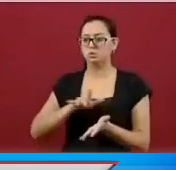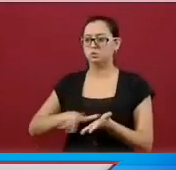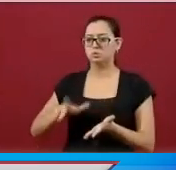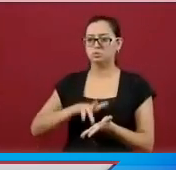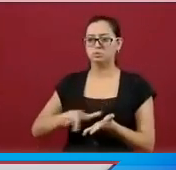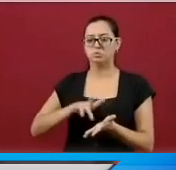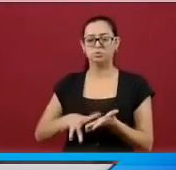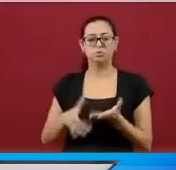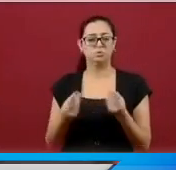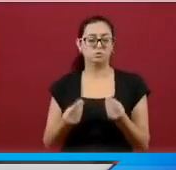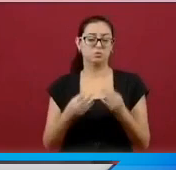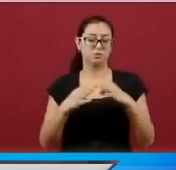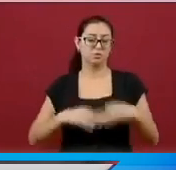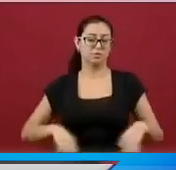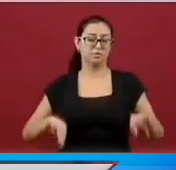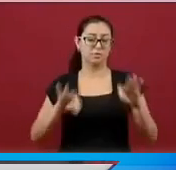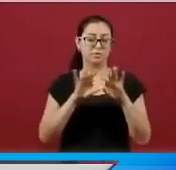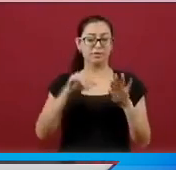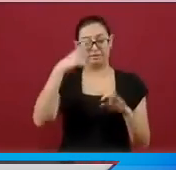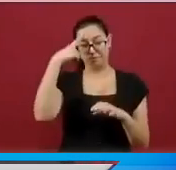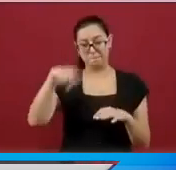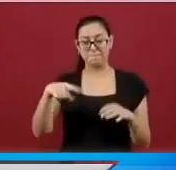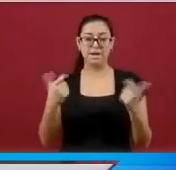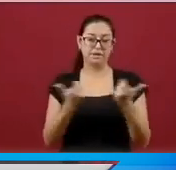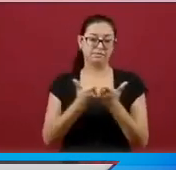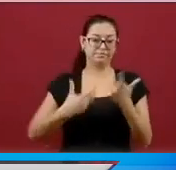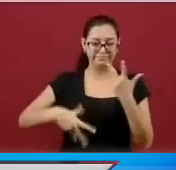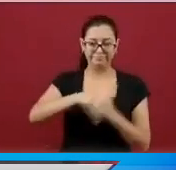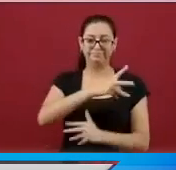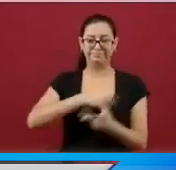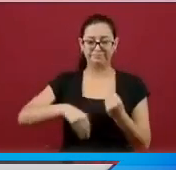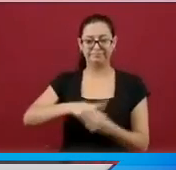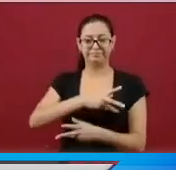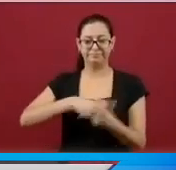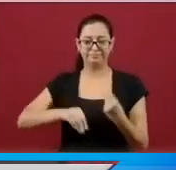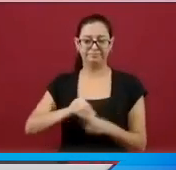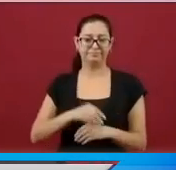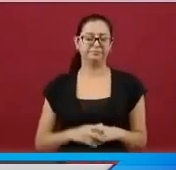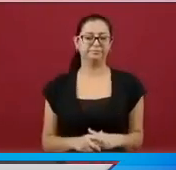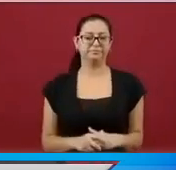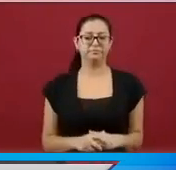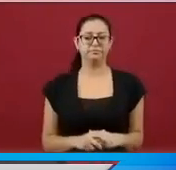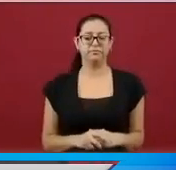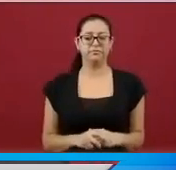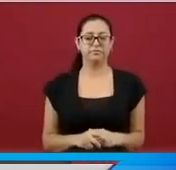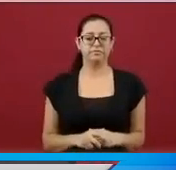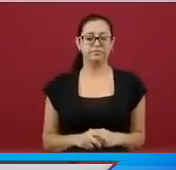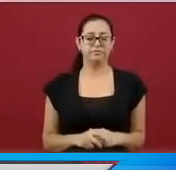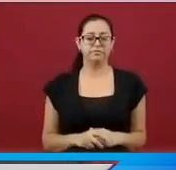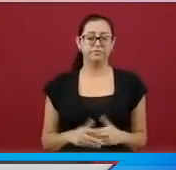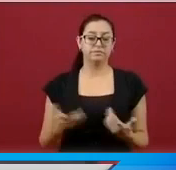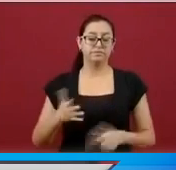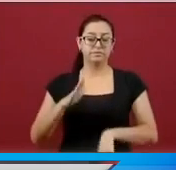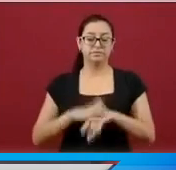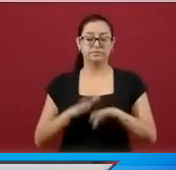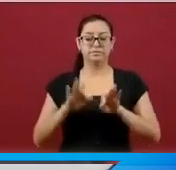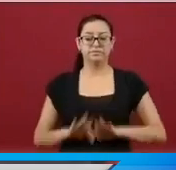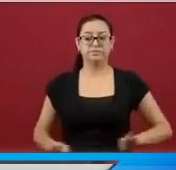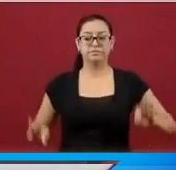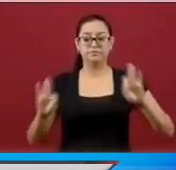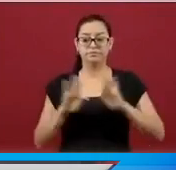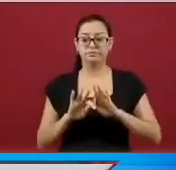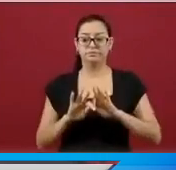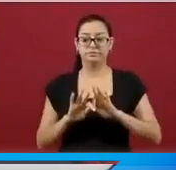3,295 millones de pesos. Para este año se cuenta con 2,163 personas que colaborarán en este programa, que crecerá